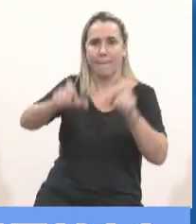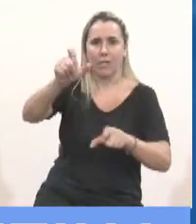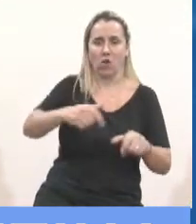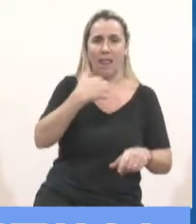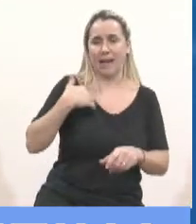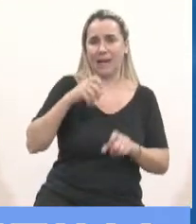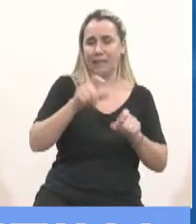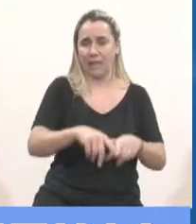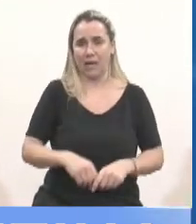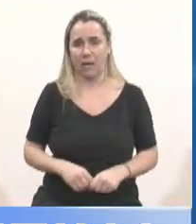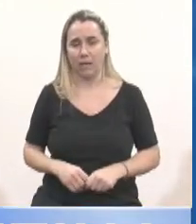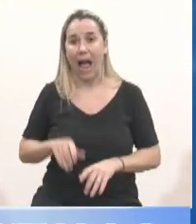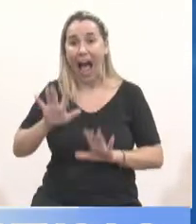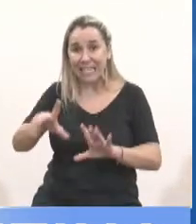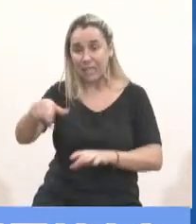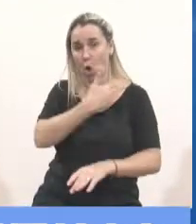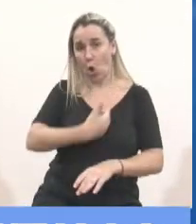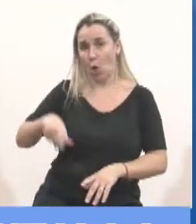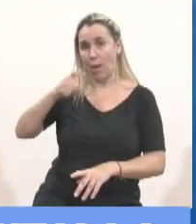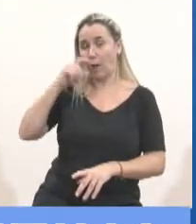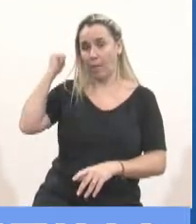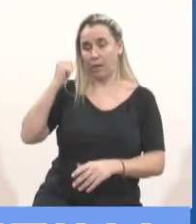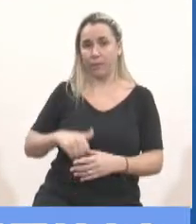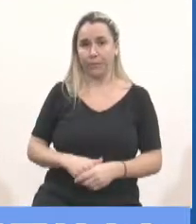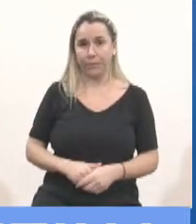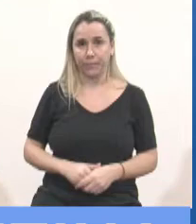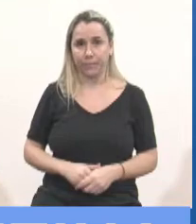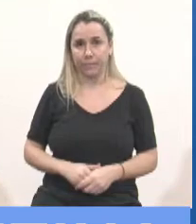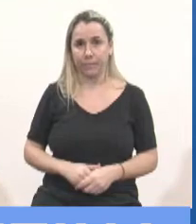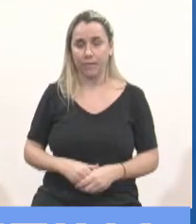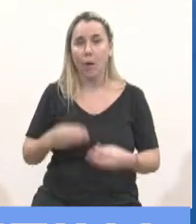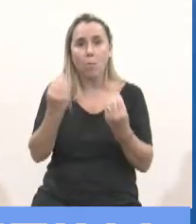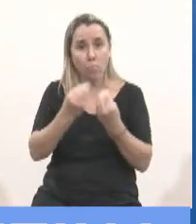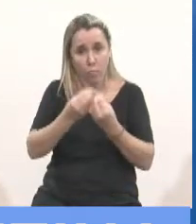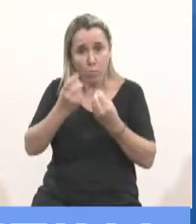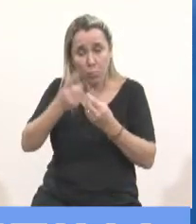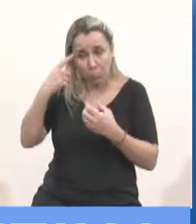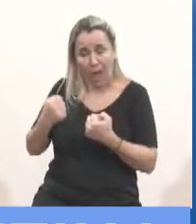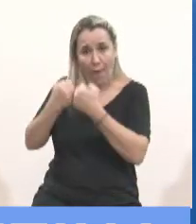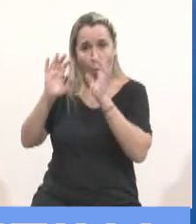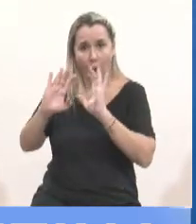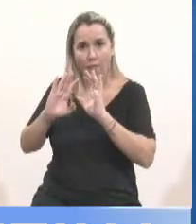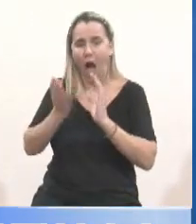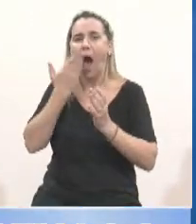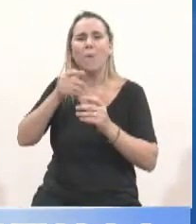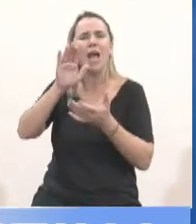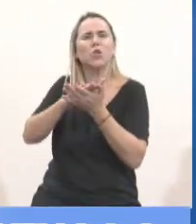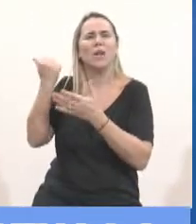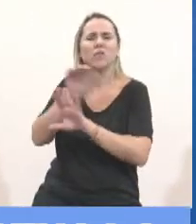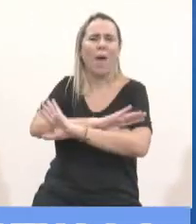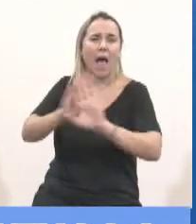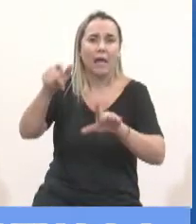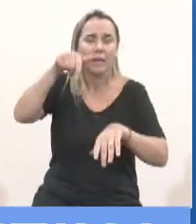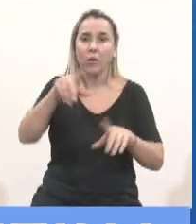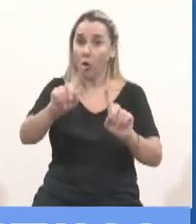gobierno de Macri. Y, obviamente, hay muchos que comparten eso. Dicen, no hablemos más de eso, hablemos ahora del futuro.